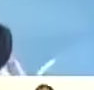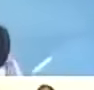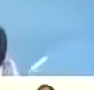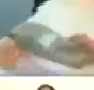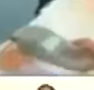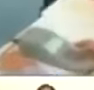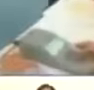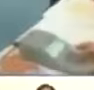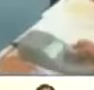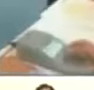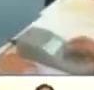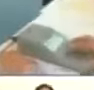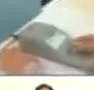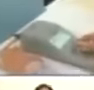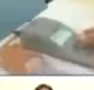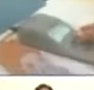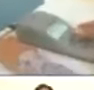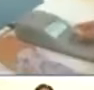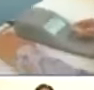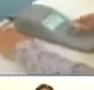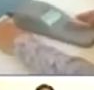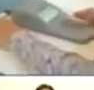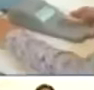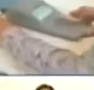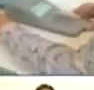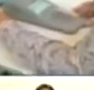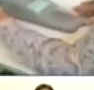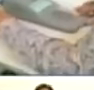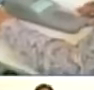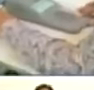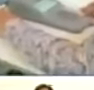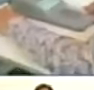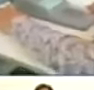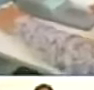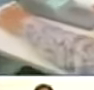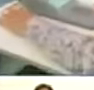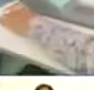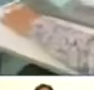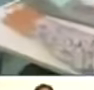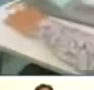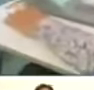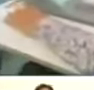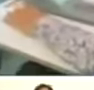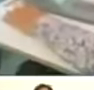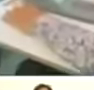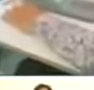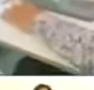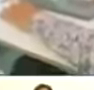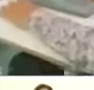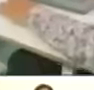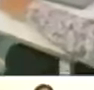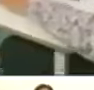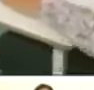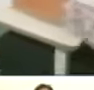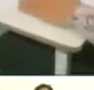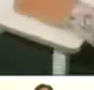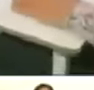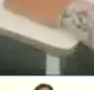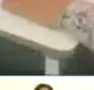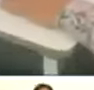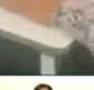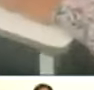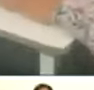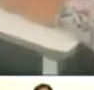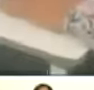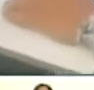le van a dictar los datos al OSI, quien lo va a verificar, lo va a ingresar en el sistema integrado. Correcto. Coloca su pulgar derecho